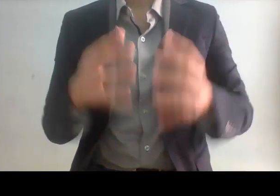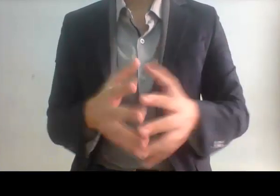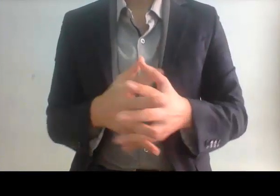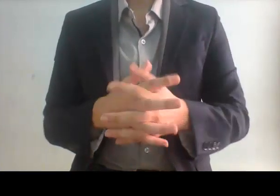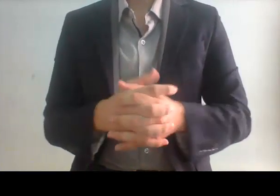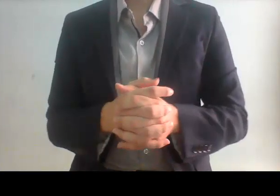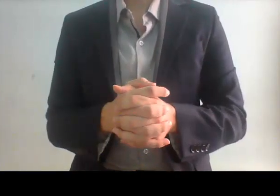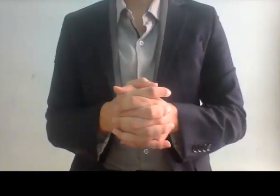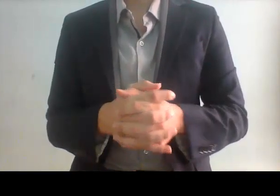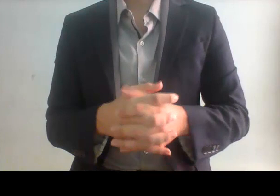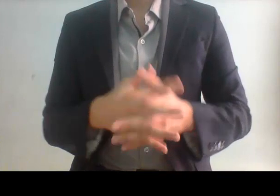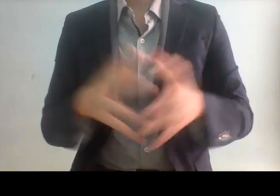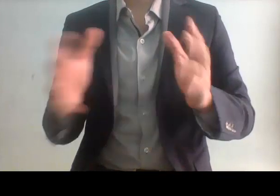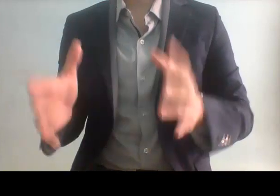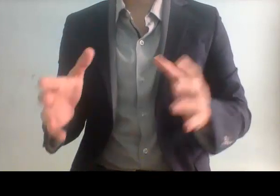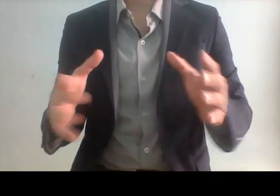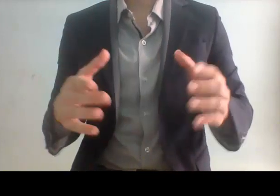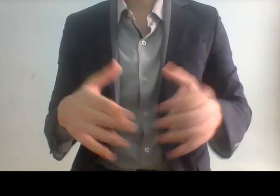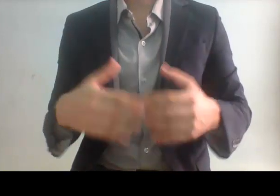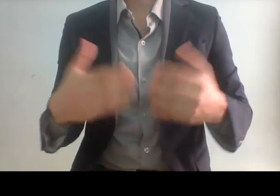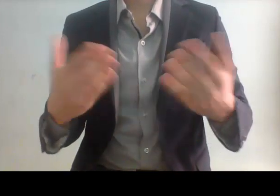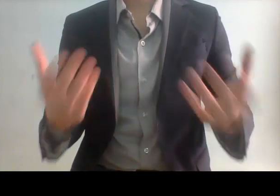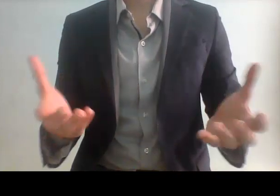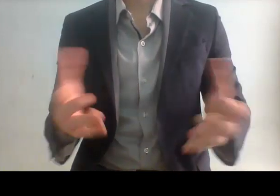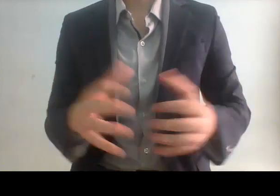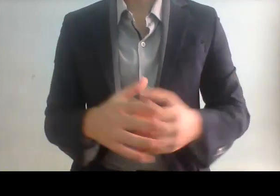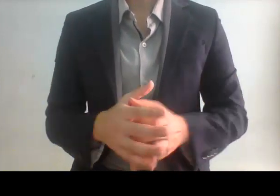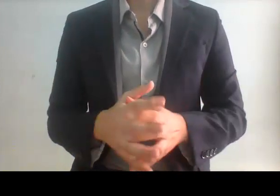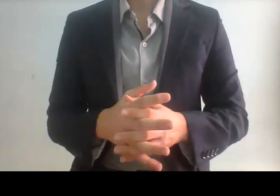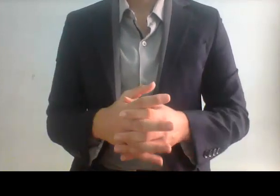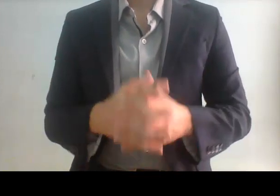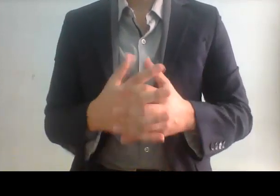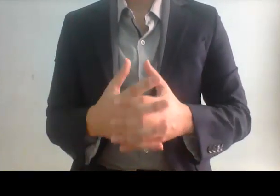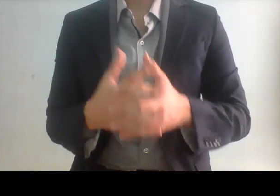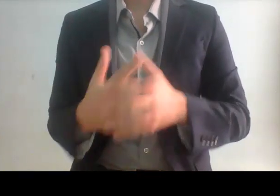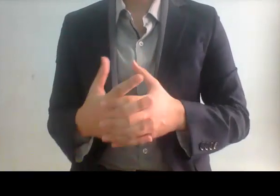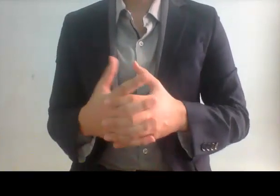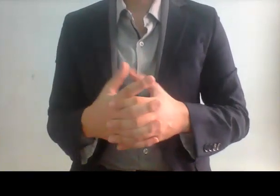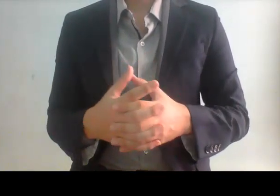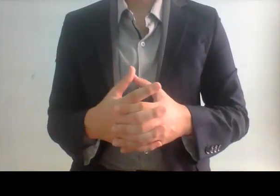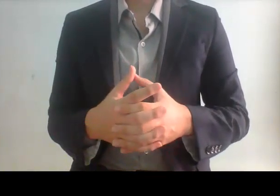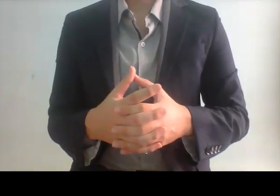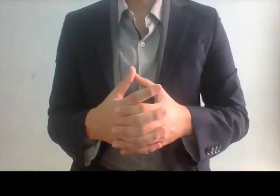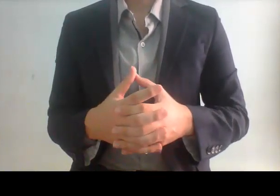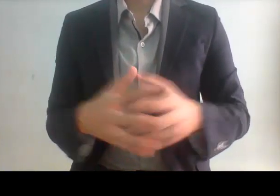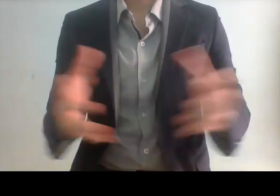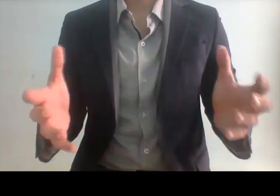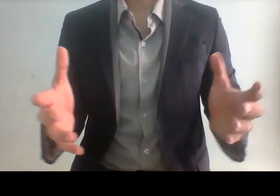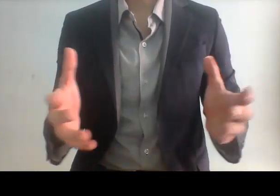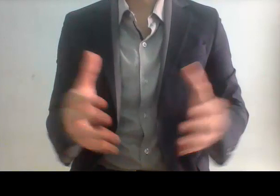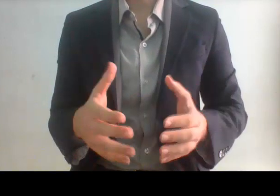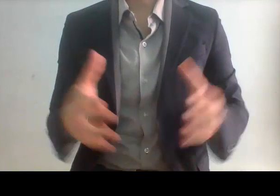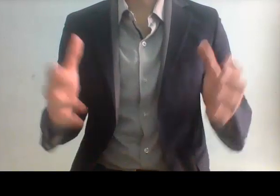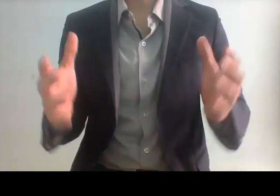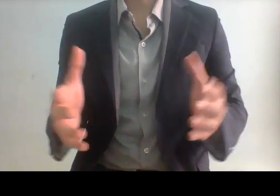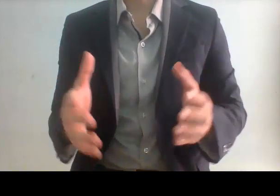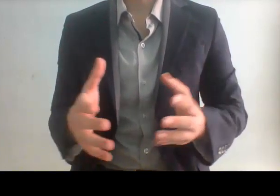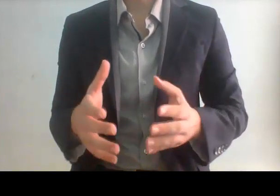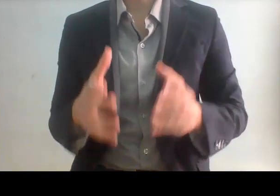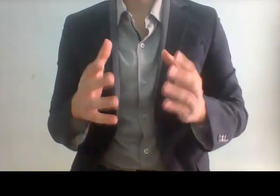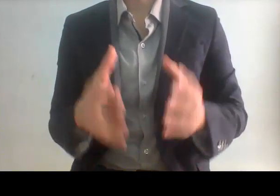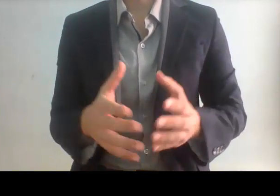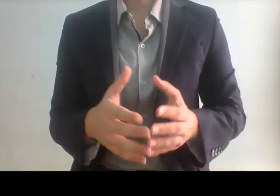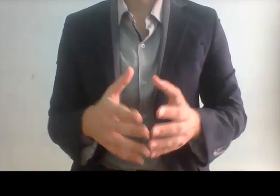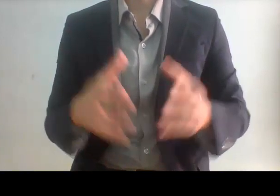Ahora, es importante mencionar sobre todo un precedente que yo ya había dicho anteriormente. Aquí es muy probable que muchos partidos políticos en la